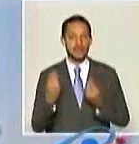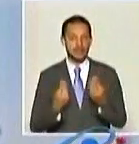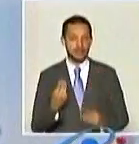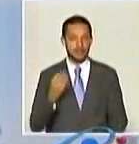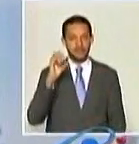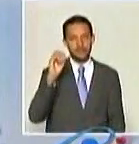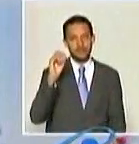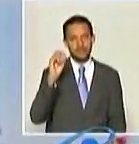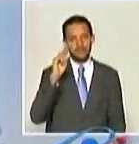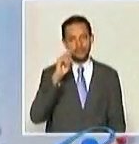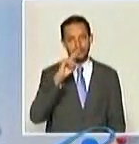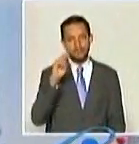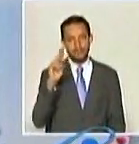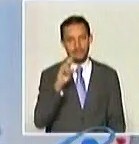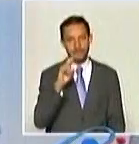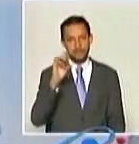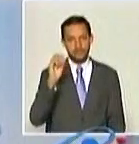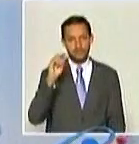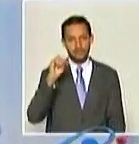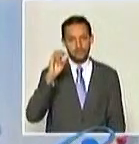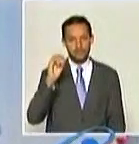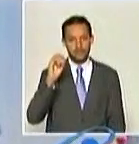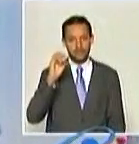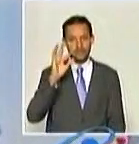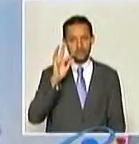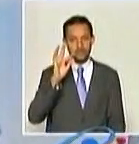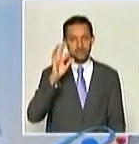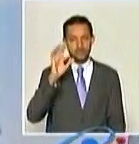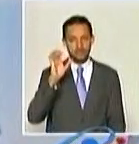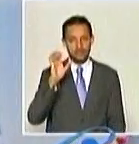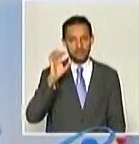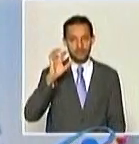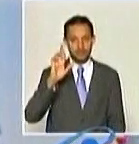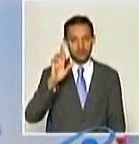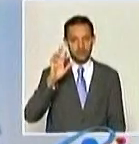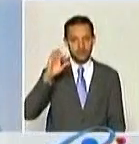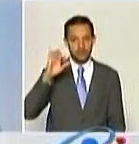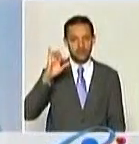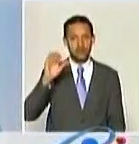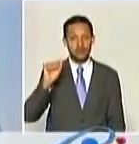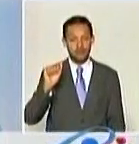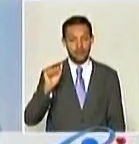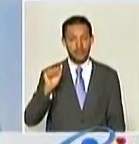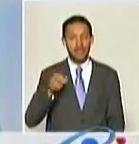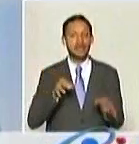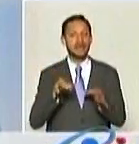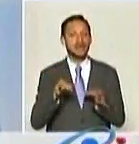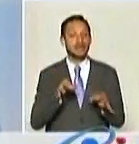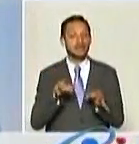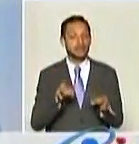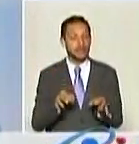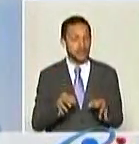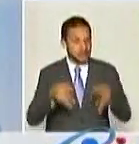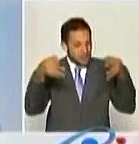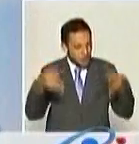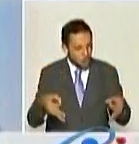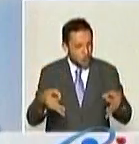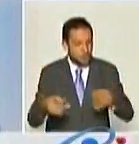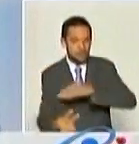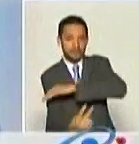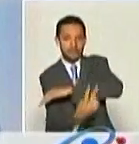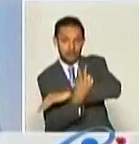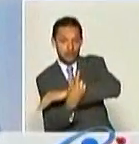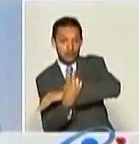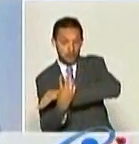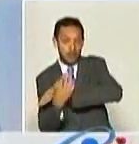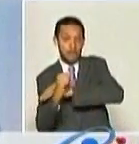ante todo, doctores, les quiero aclarar para que el público allá que está escuchándonos sepa, porque ellos van a